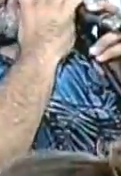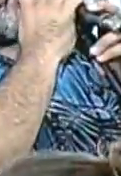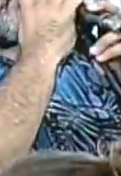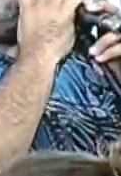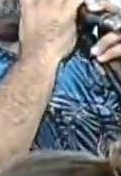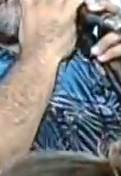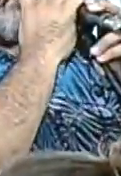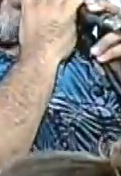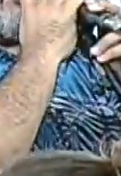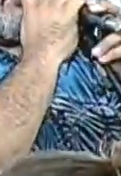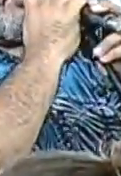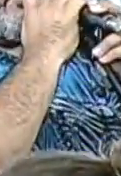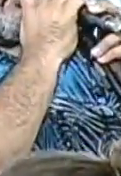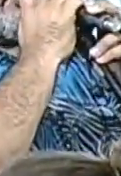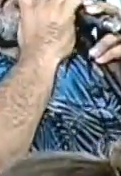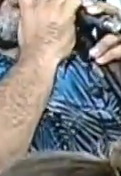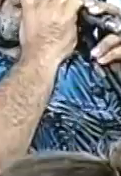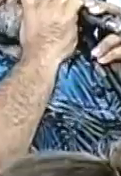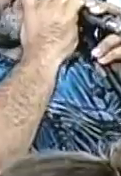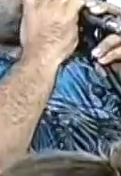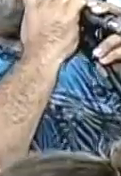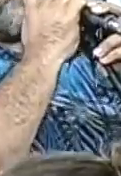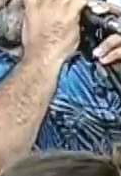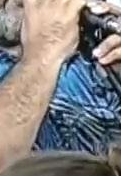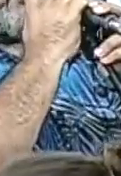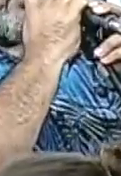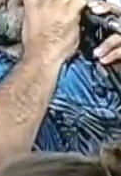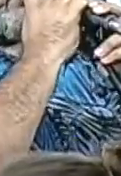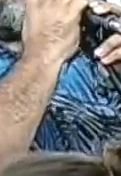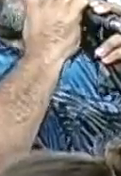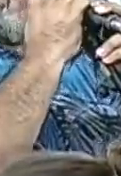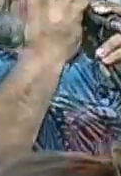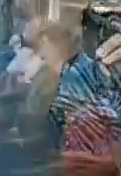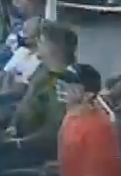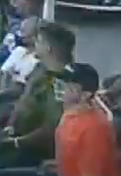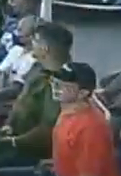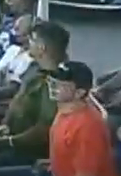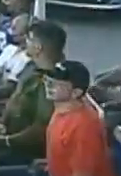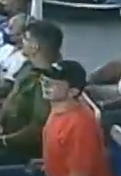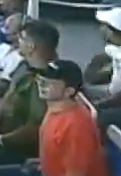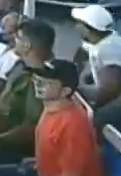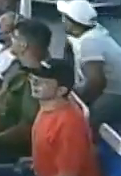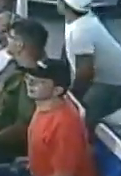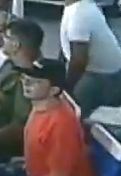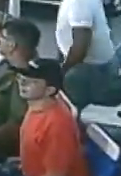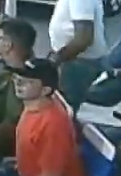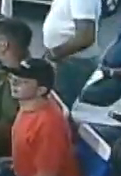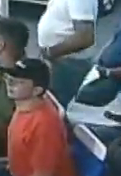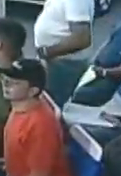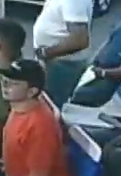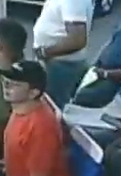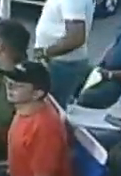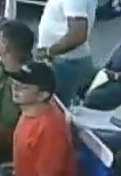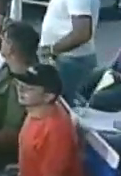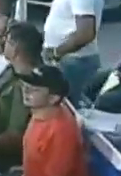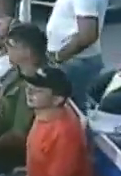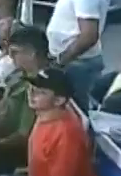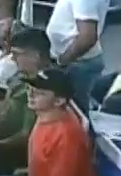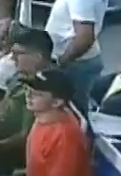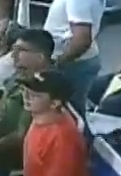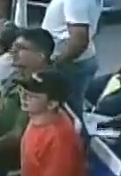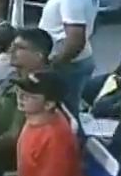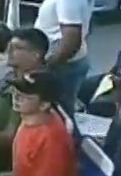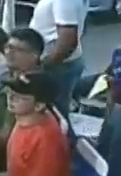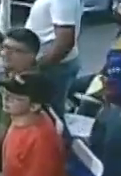un pullero. Sí, señores, dicen que soy macumanchero. Ay, mira, llegó la rumba.